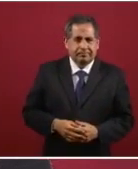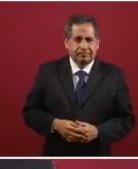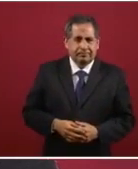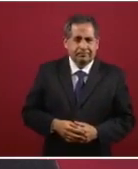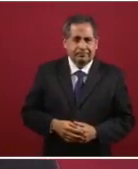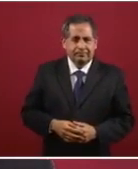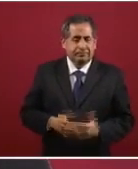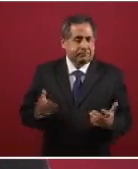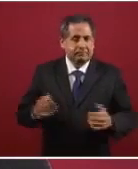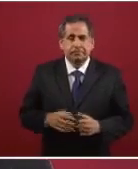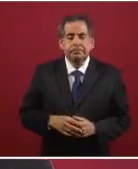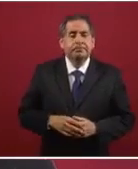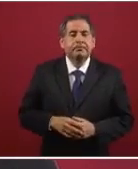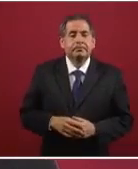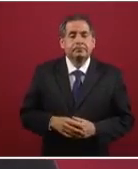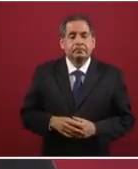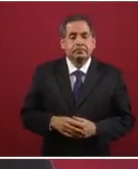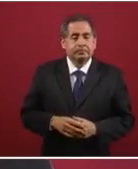bueno,